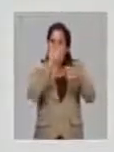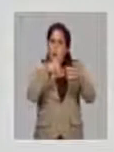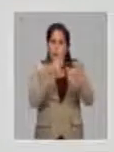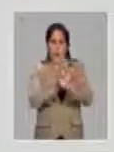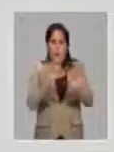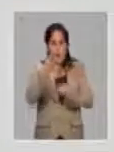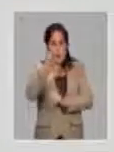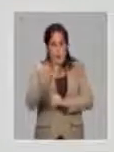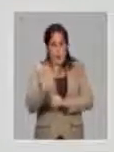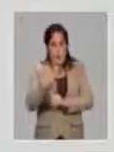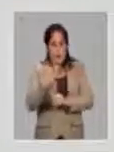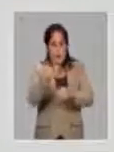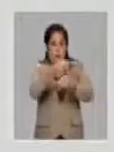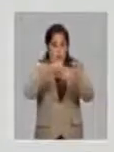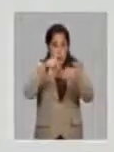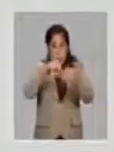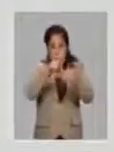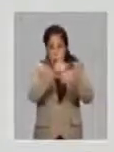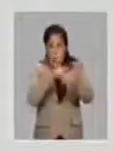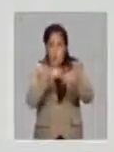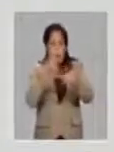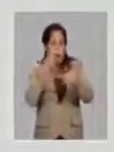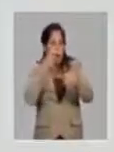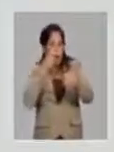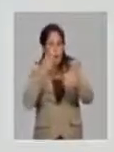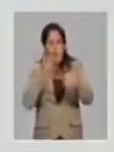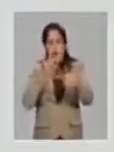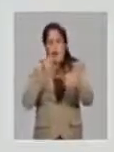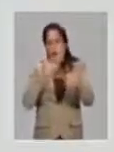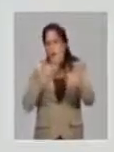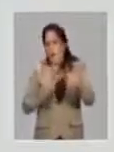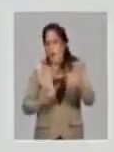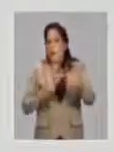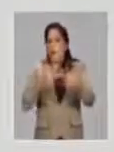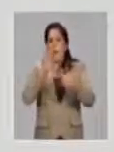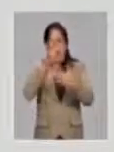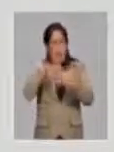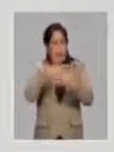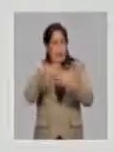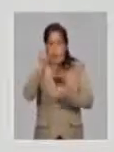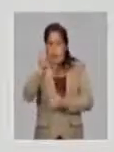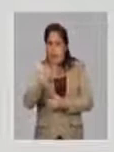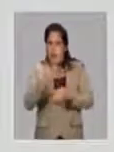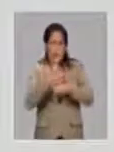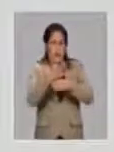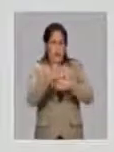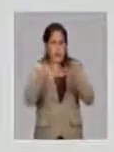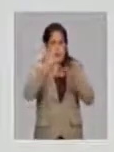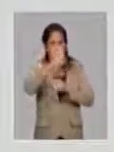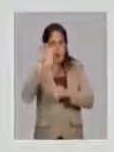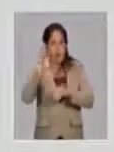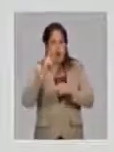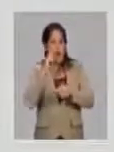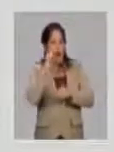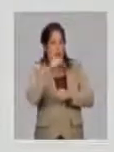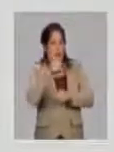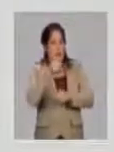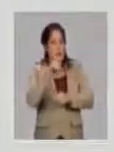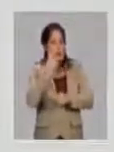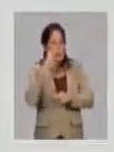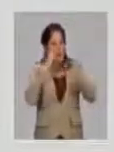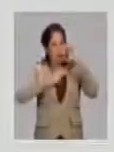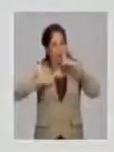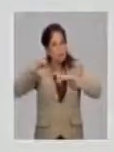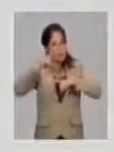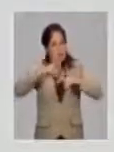un grupo de expertos clínicos, estadísticos, en buenas prácticas de diferentes instituciones. Se han